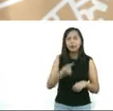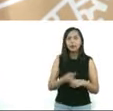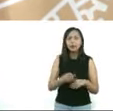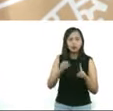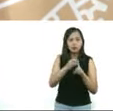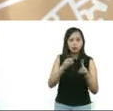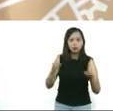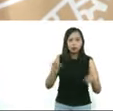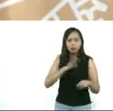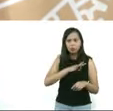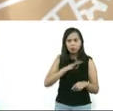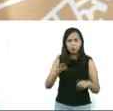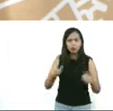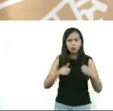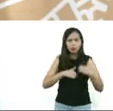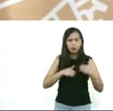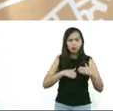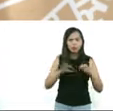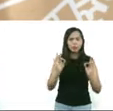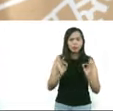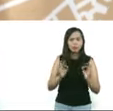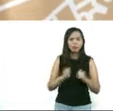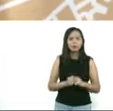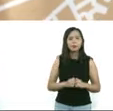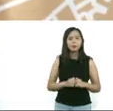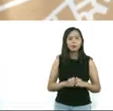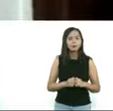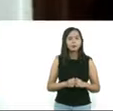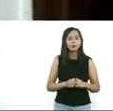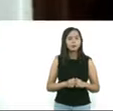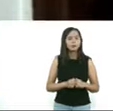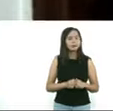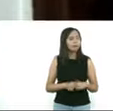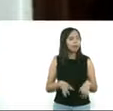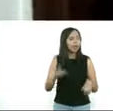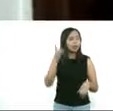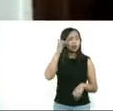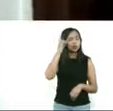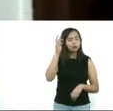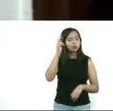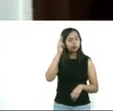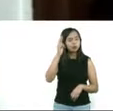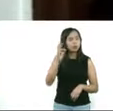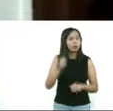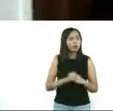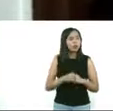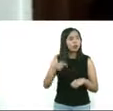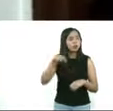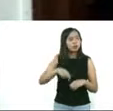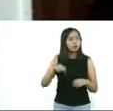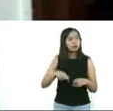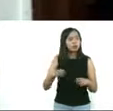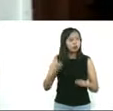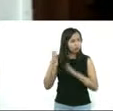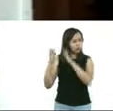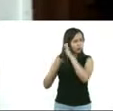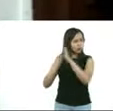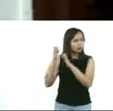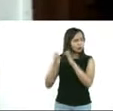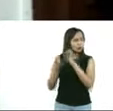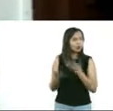el operativo de tránsito. Básicamente tiene que ver con cobertura territorial. Gracias. Doctora, preguntarle, el evento de hoy está en el